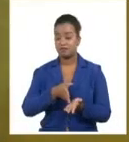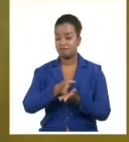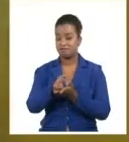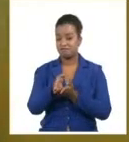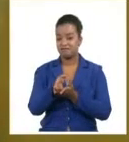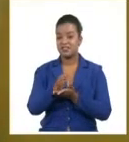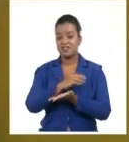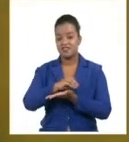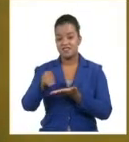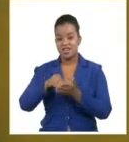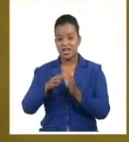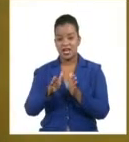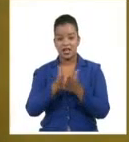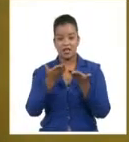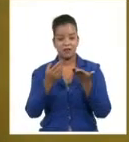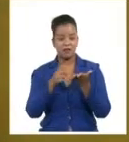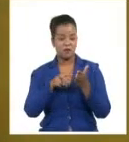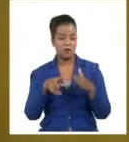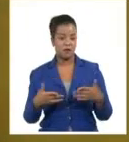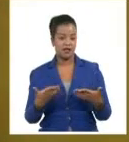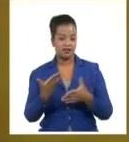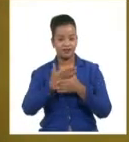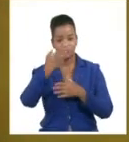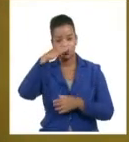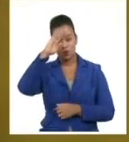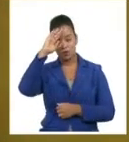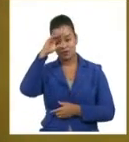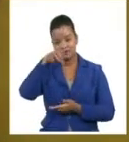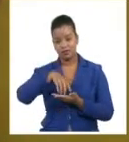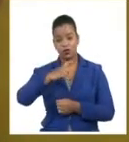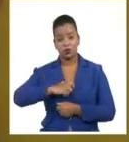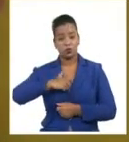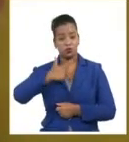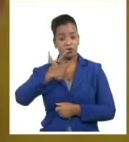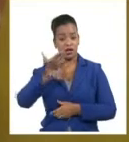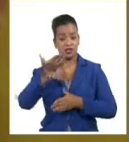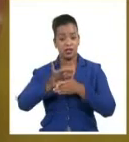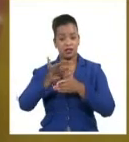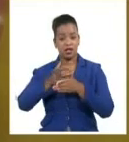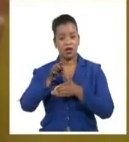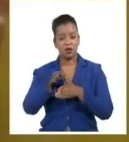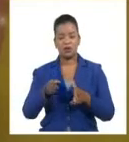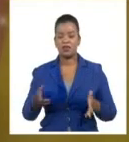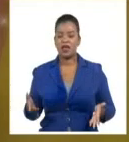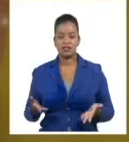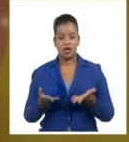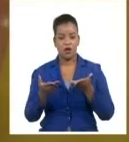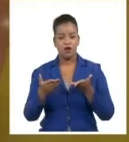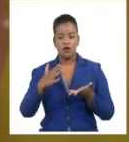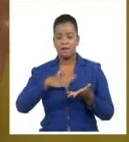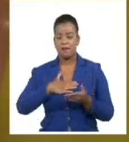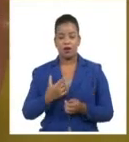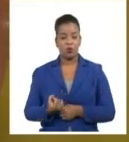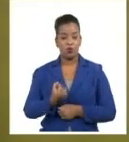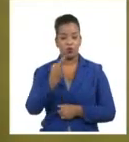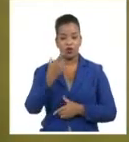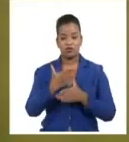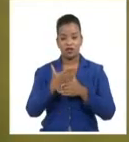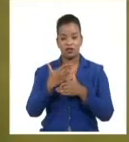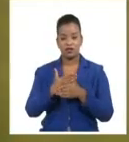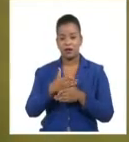hasta Santiago de Cuba. El Centro Cultural Interactivo Alegro es un proyecto de desarrollo local único de su tipo en ese territorio